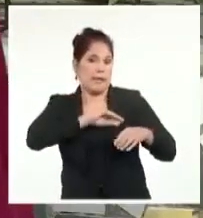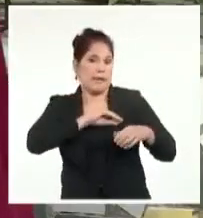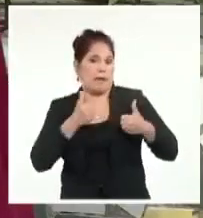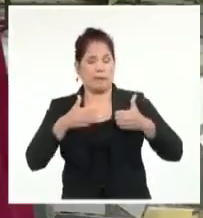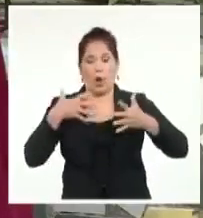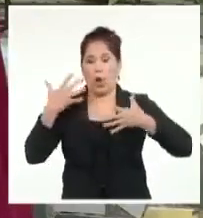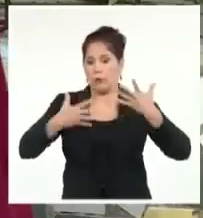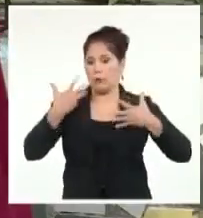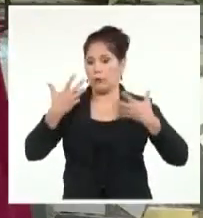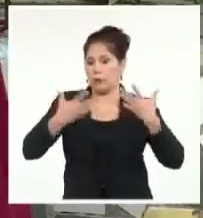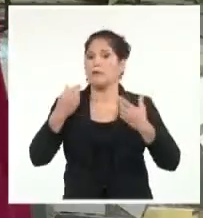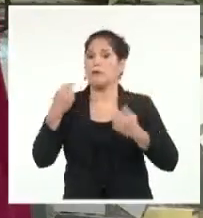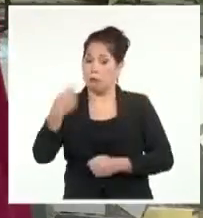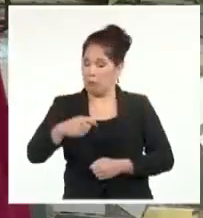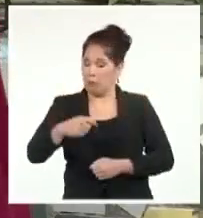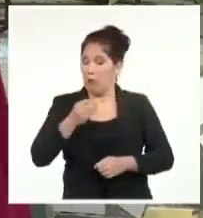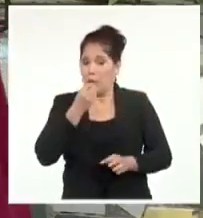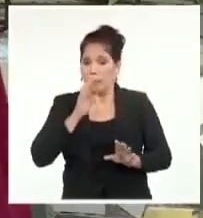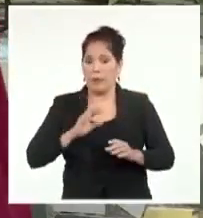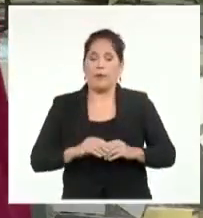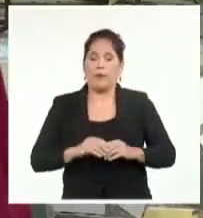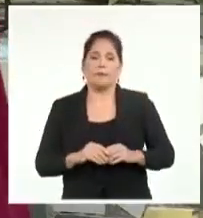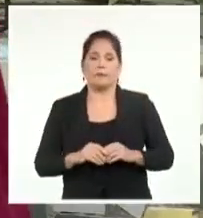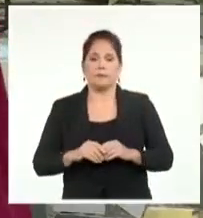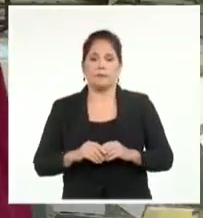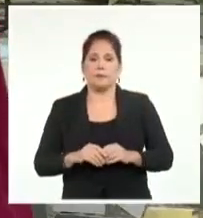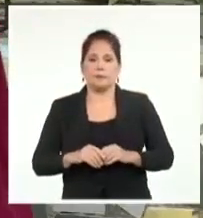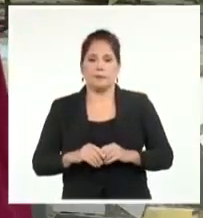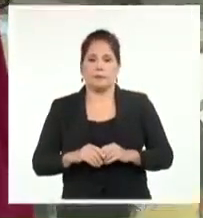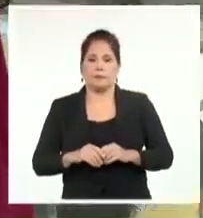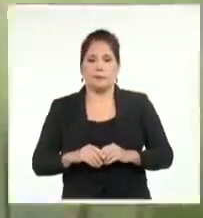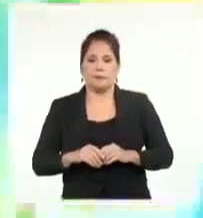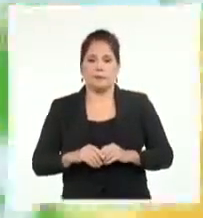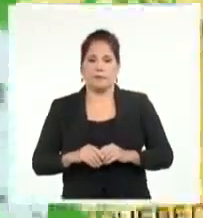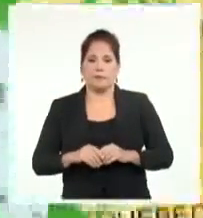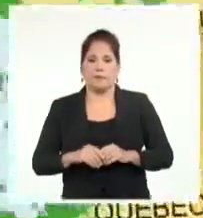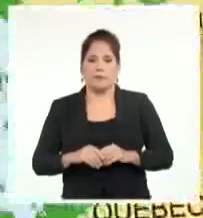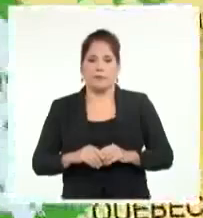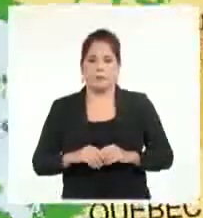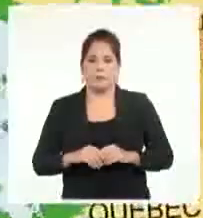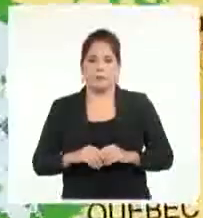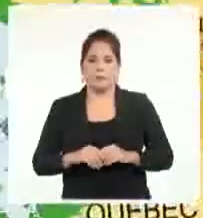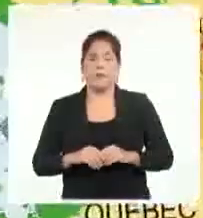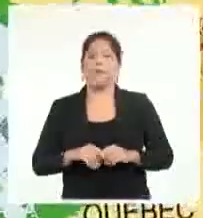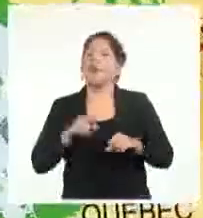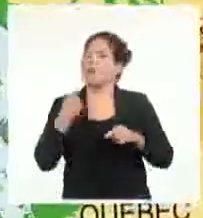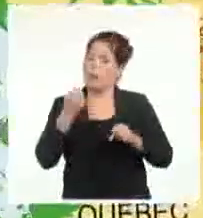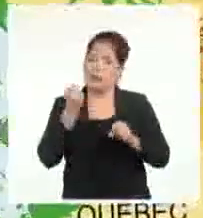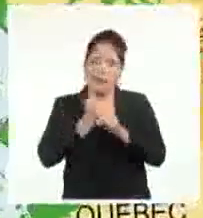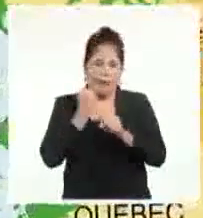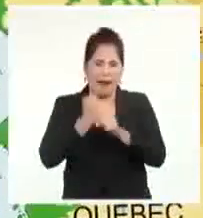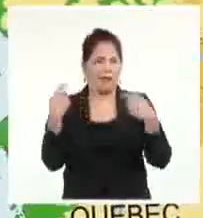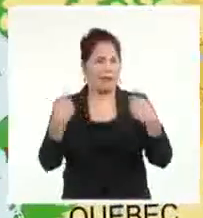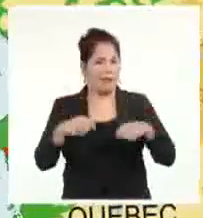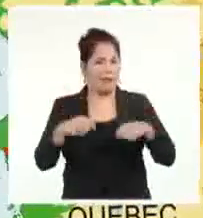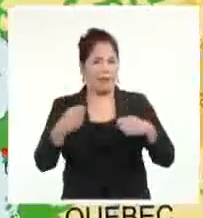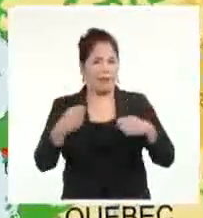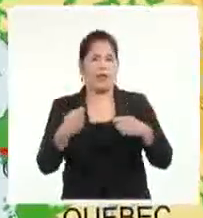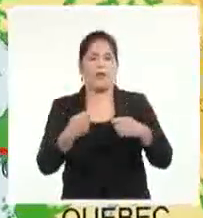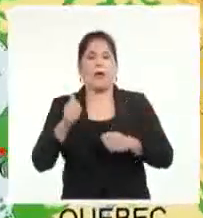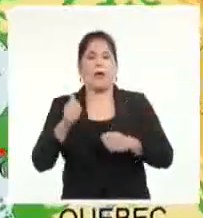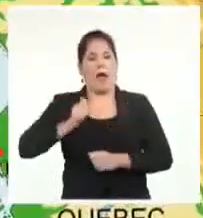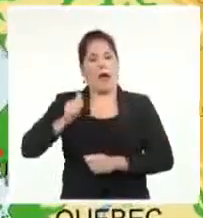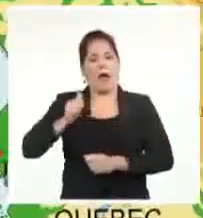emergentes que pueden venir, corremos el riesgo de entrar en lo eventual. Hay que trabajar primeramente sobre el mercado